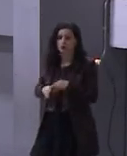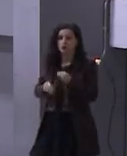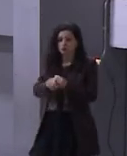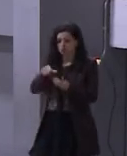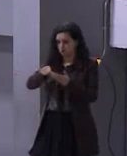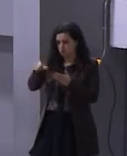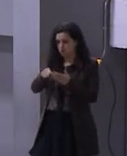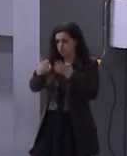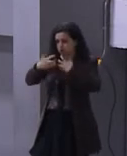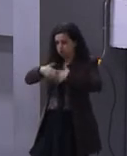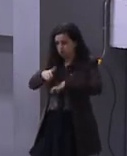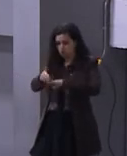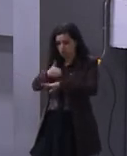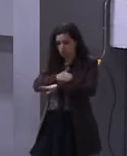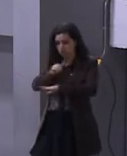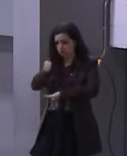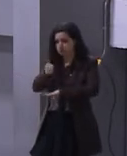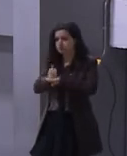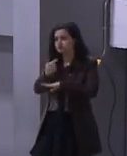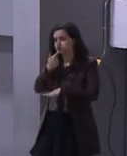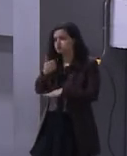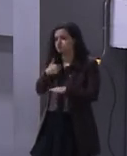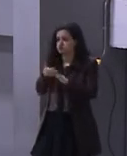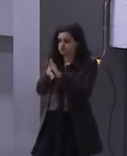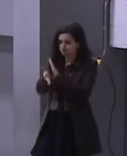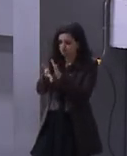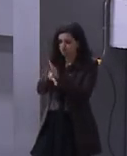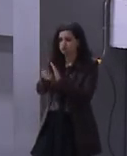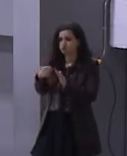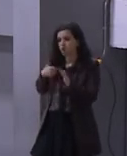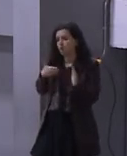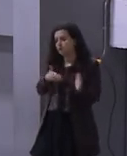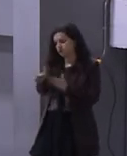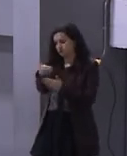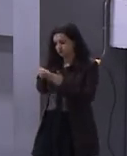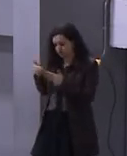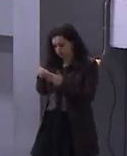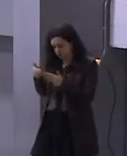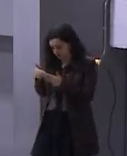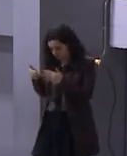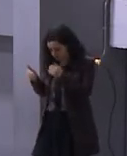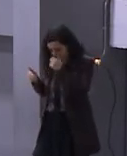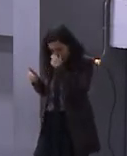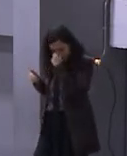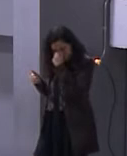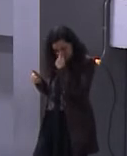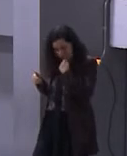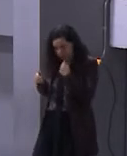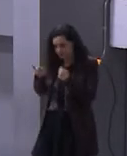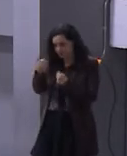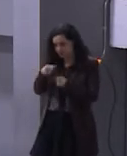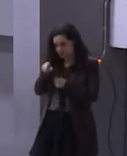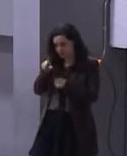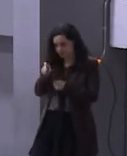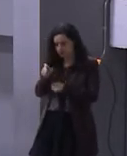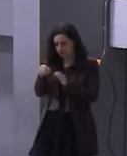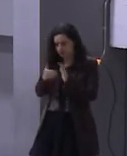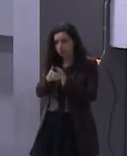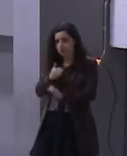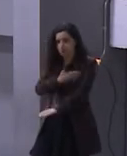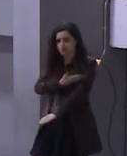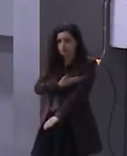rector, les cuento que, digamos, tenemos un plan de compras del orden de 16 mil millones de pesos, que